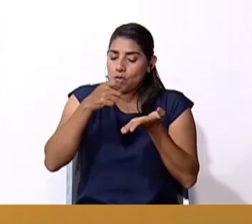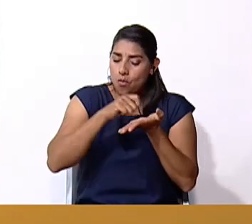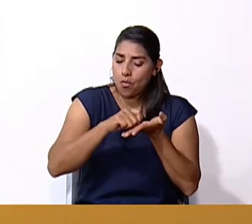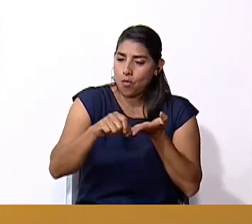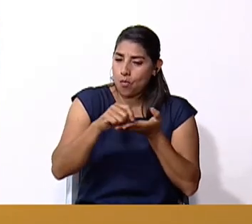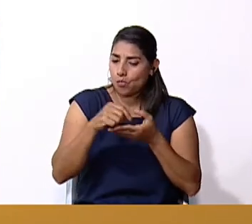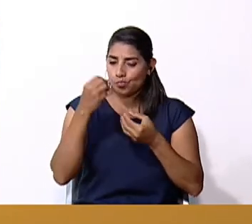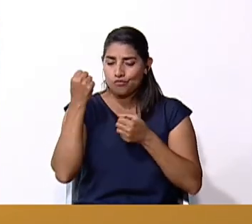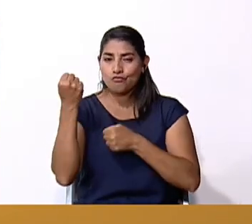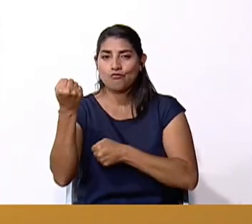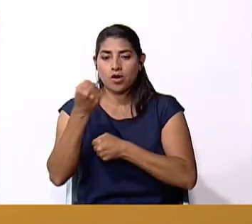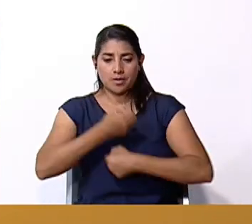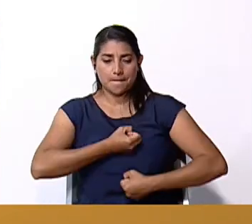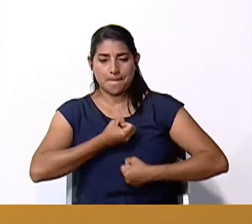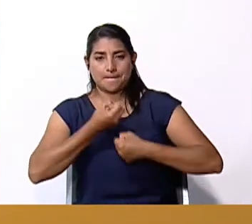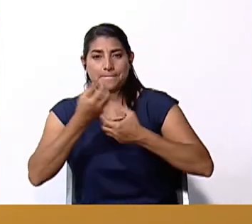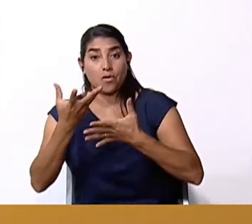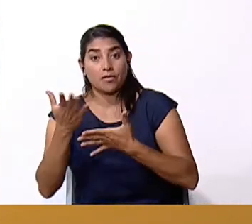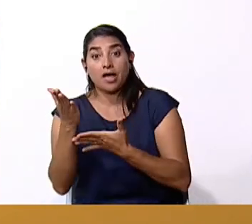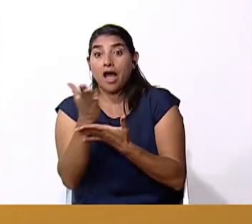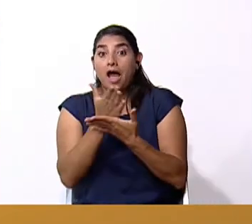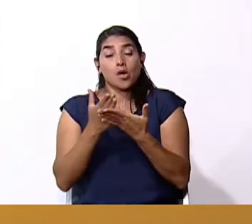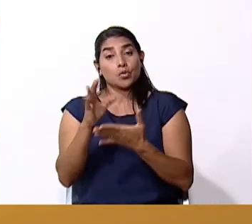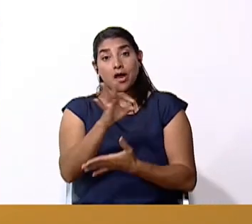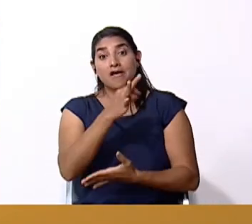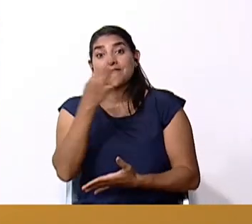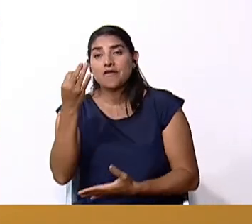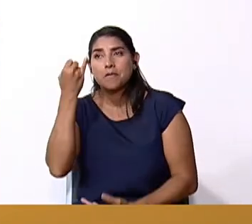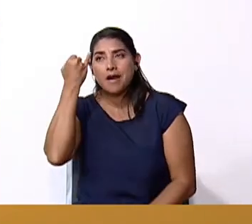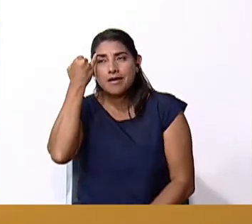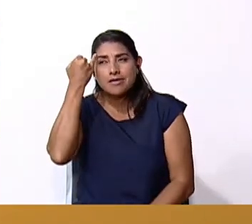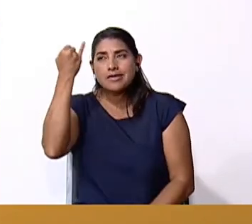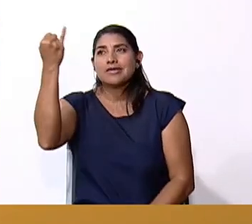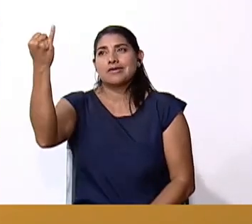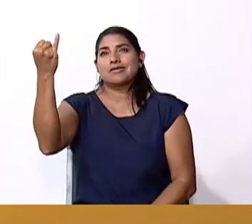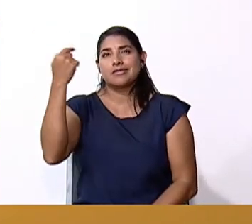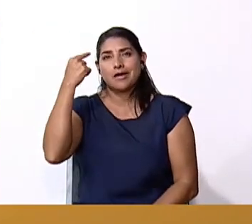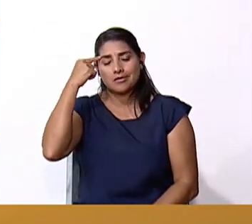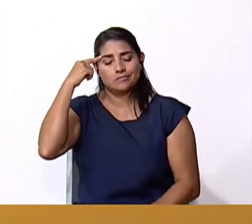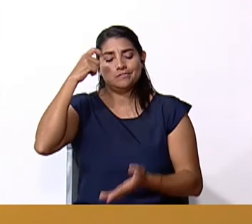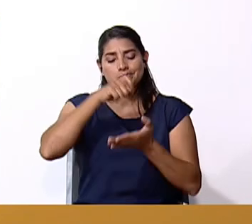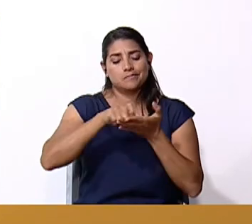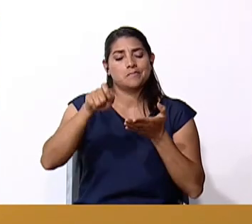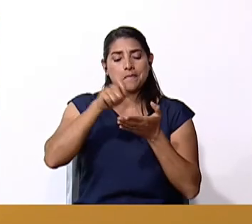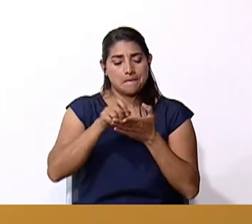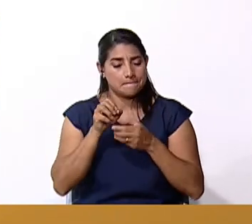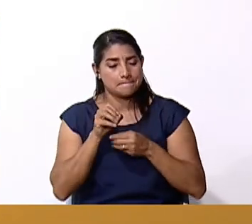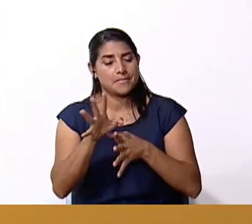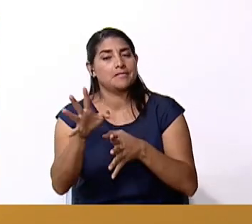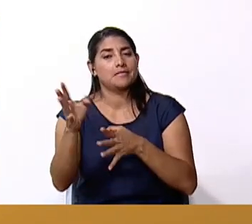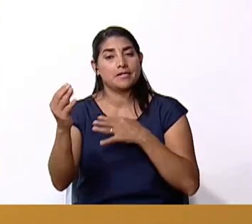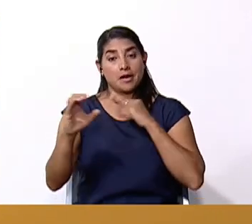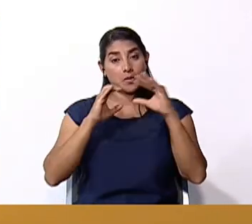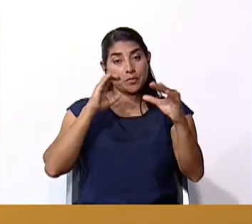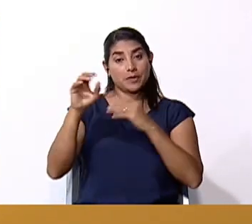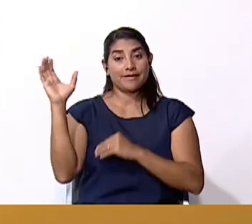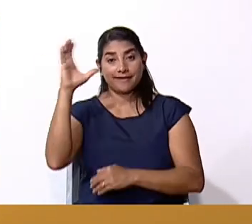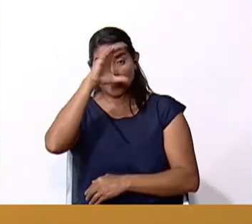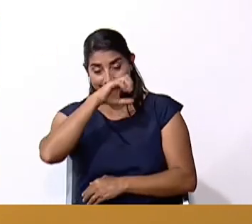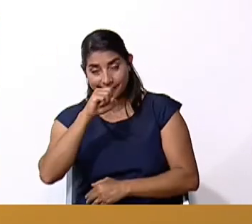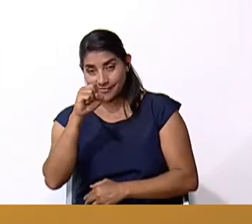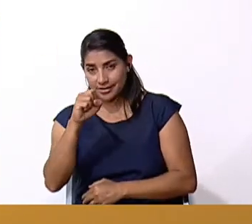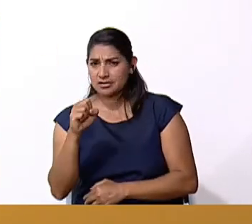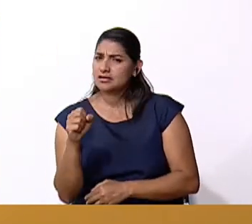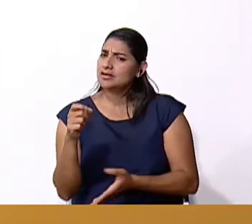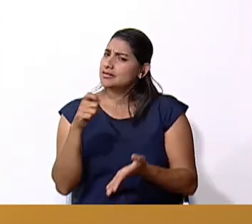además para explotar de alguna manera la idea que se está planteando en ese texto. ¿Se dan cuenta? No